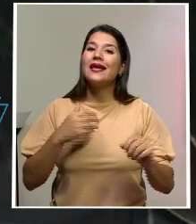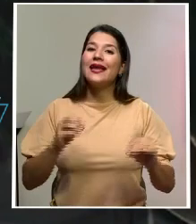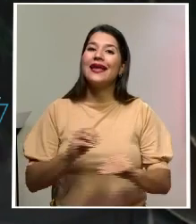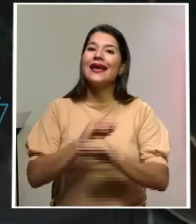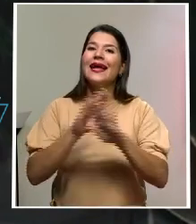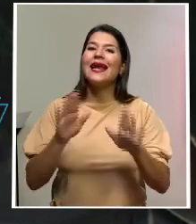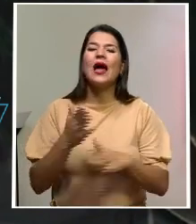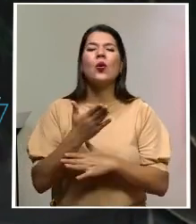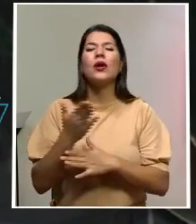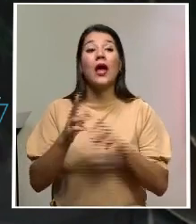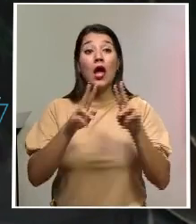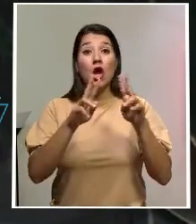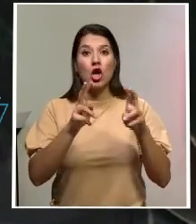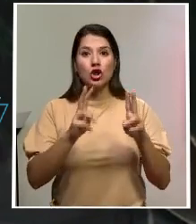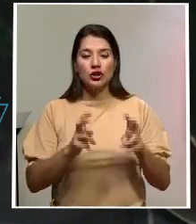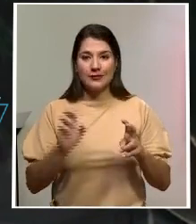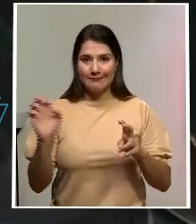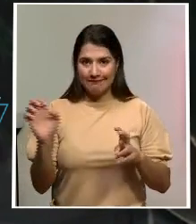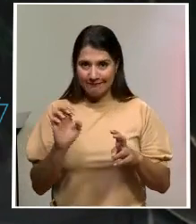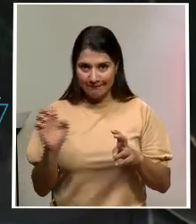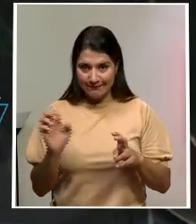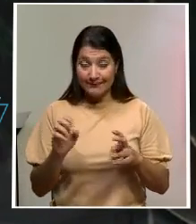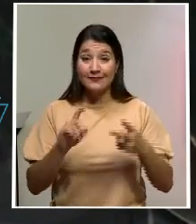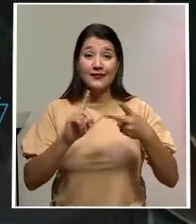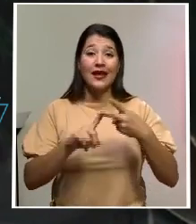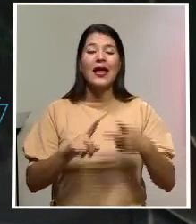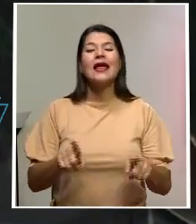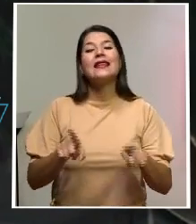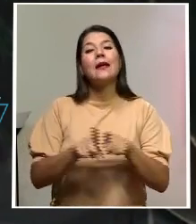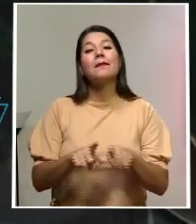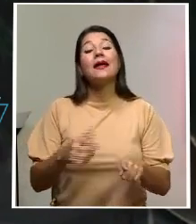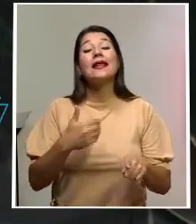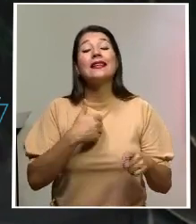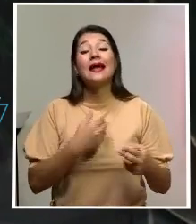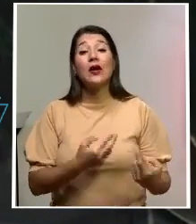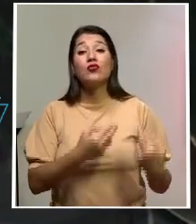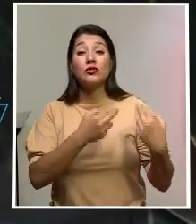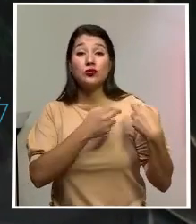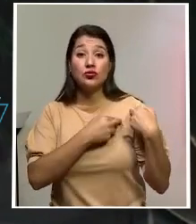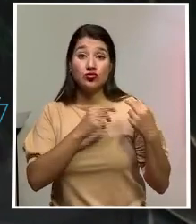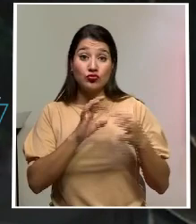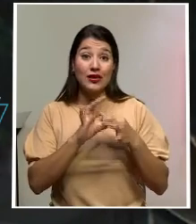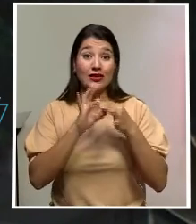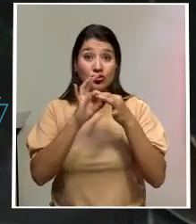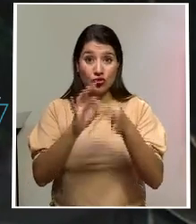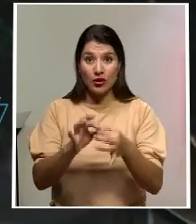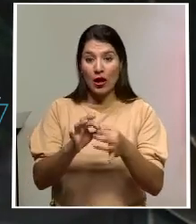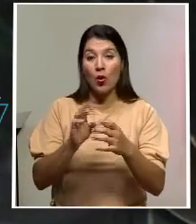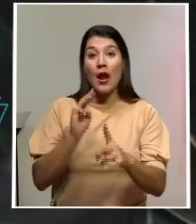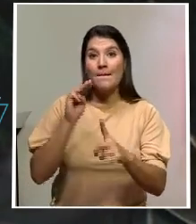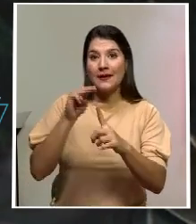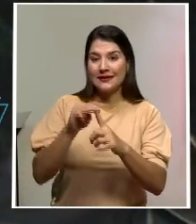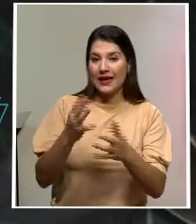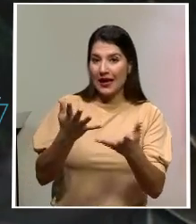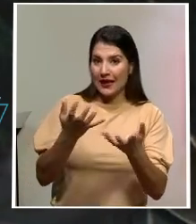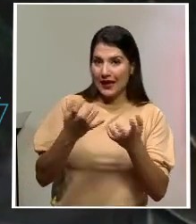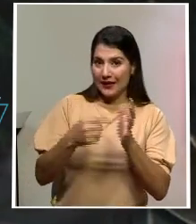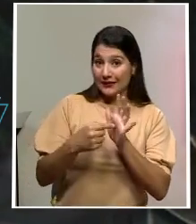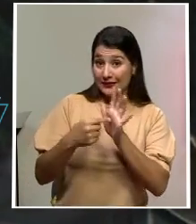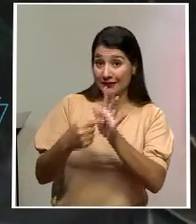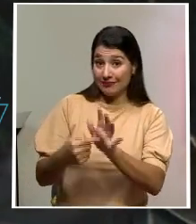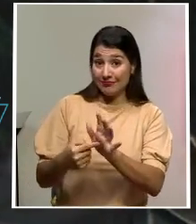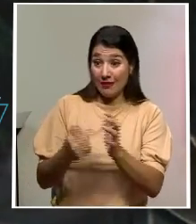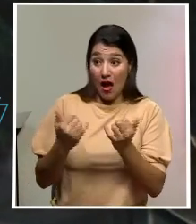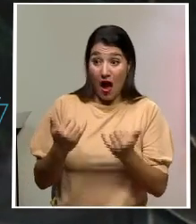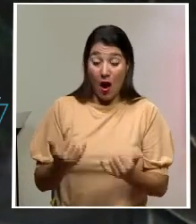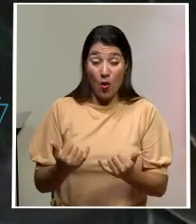agenda y mantenga también un sentido de responsabilidad respecto a las señales que quiere mandar en un momento muy frágil